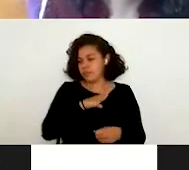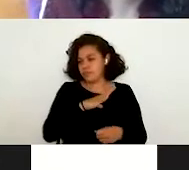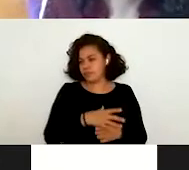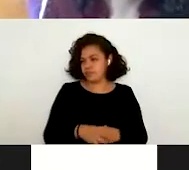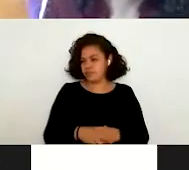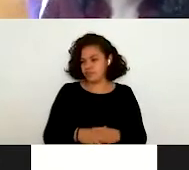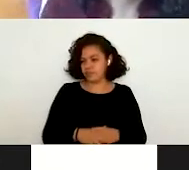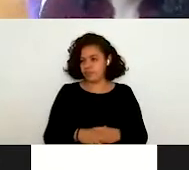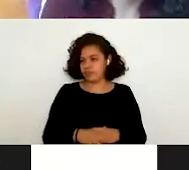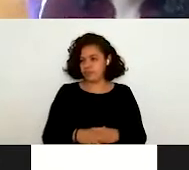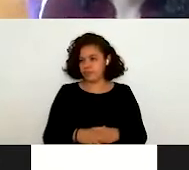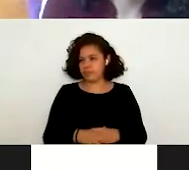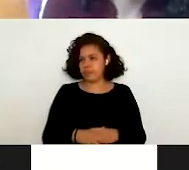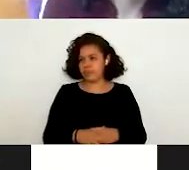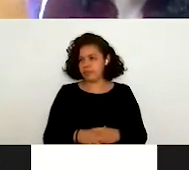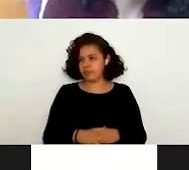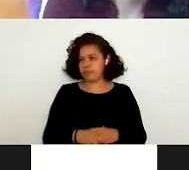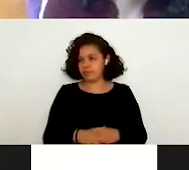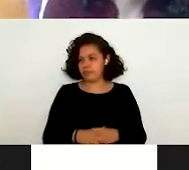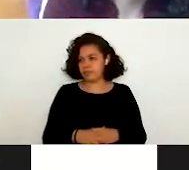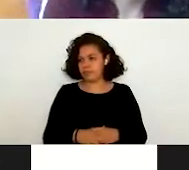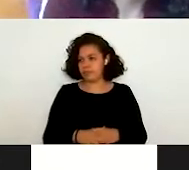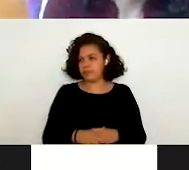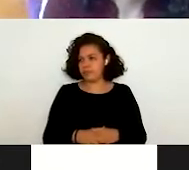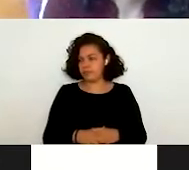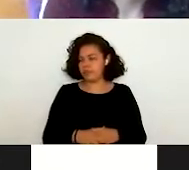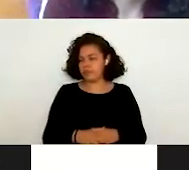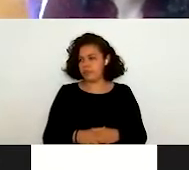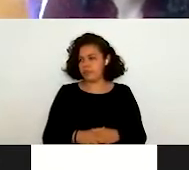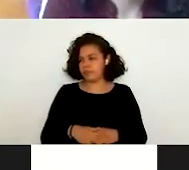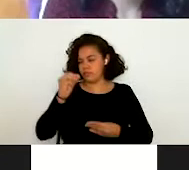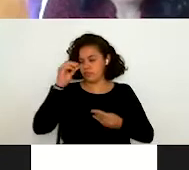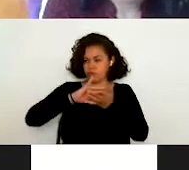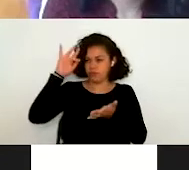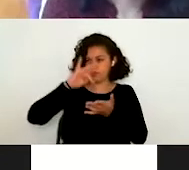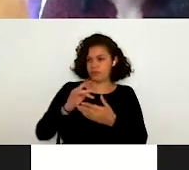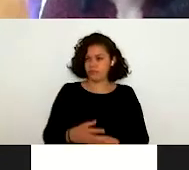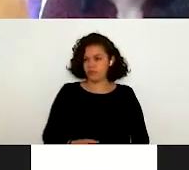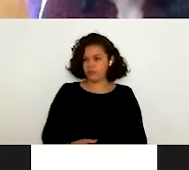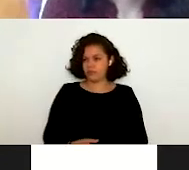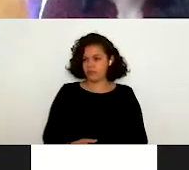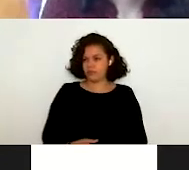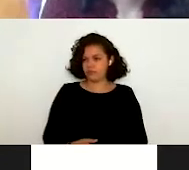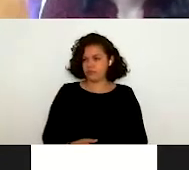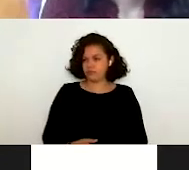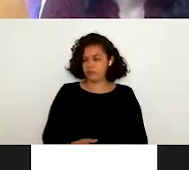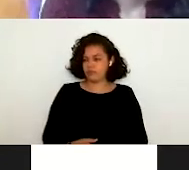No, muchas gracias. Ok,